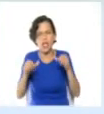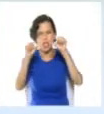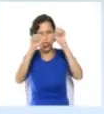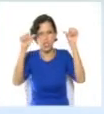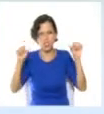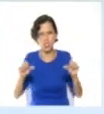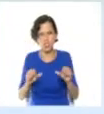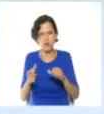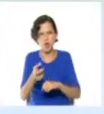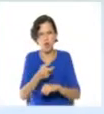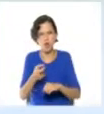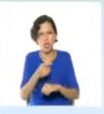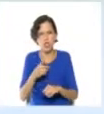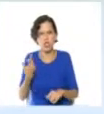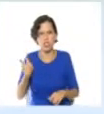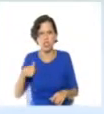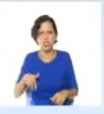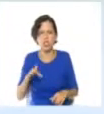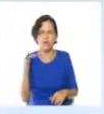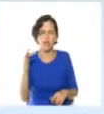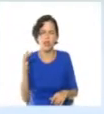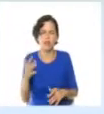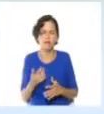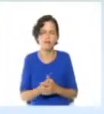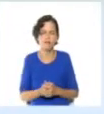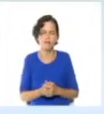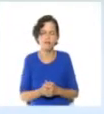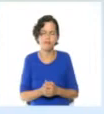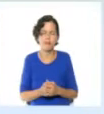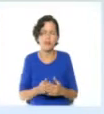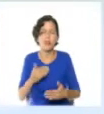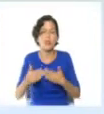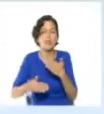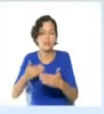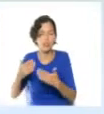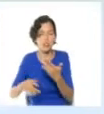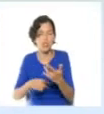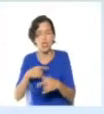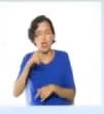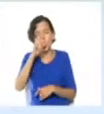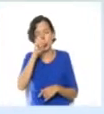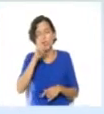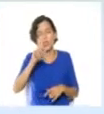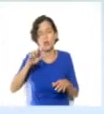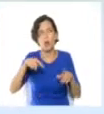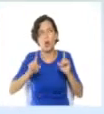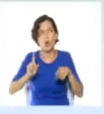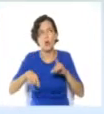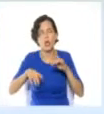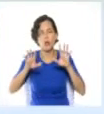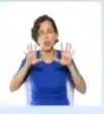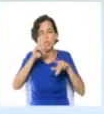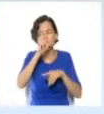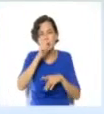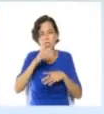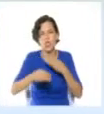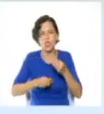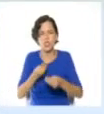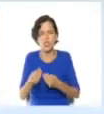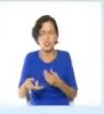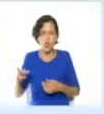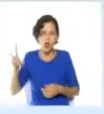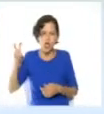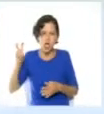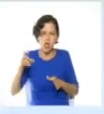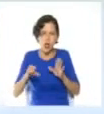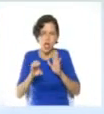gobierno tenía que ser federal. Pasan los años, aproximadamente 10 años, y se crea una